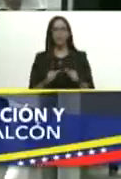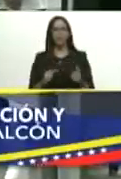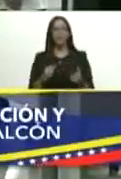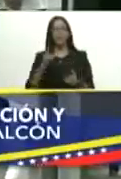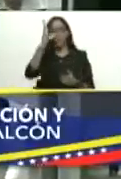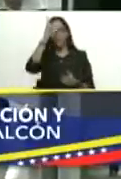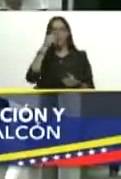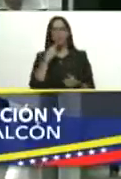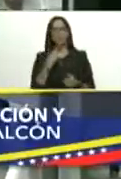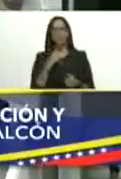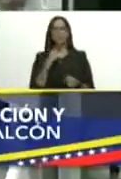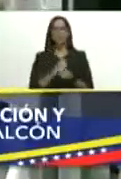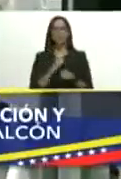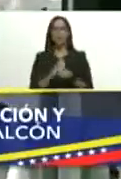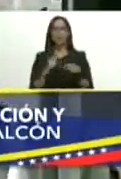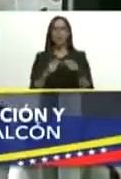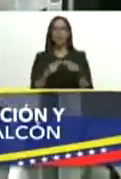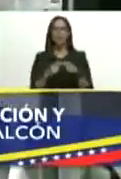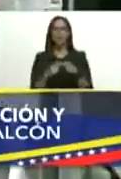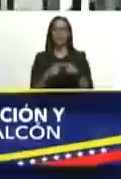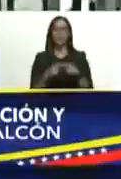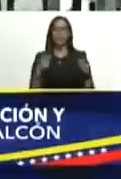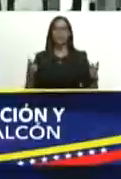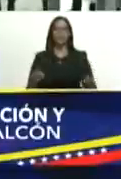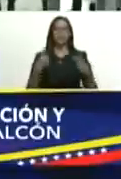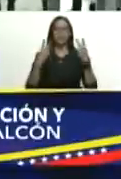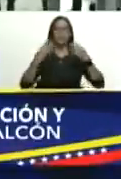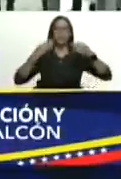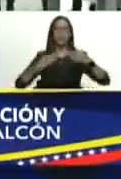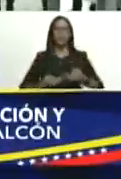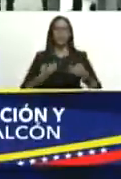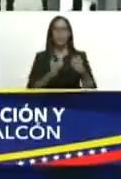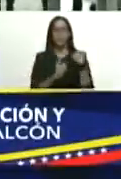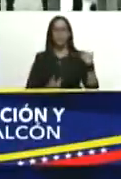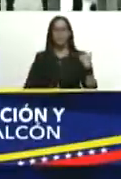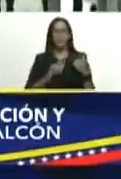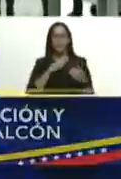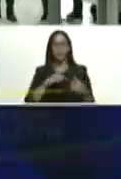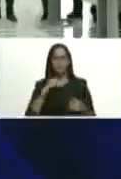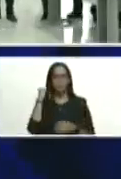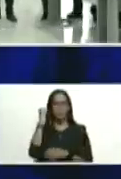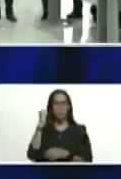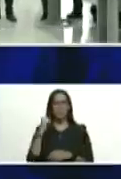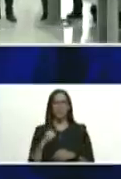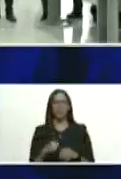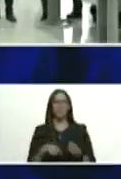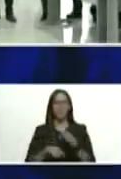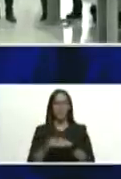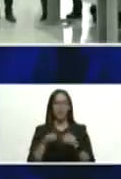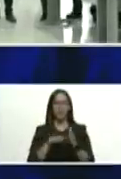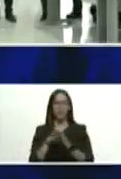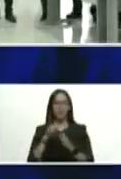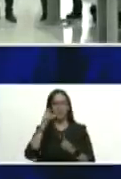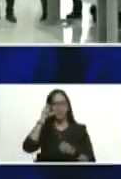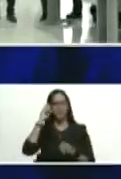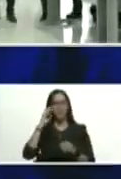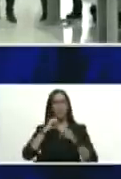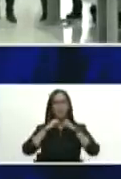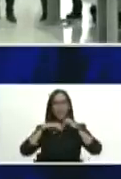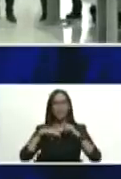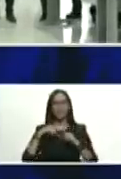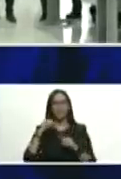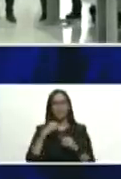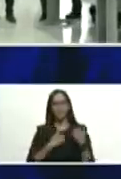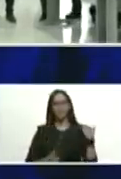decimos trabajo en equipo, victoria segura, presidente, y nosotros venceremos. Vamos para adelante. Dios me lo bendiga. Adelante,